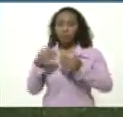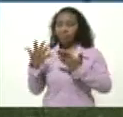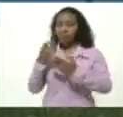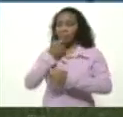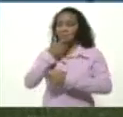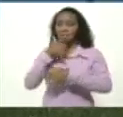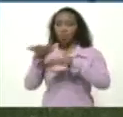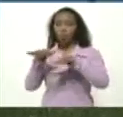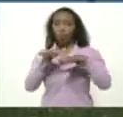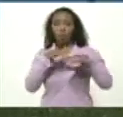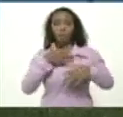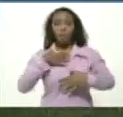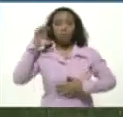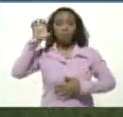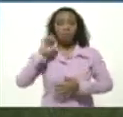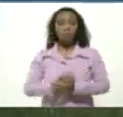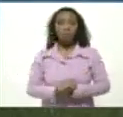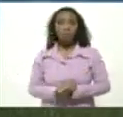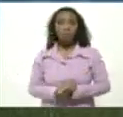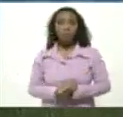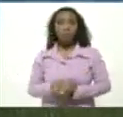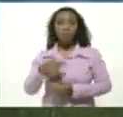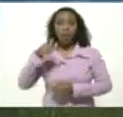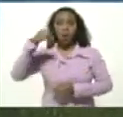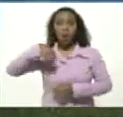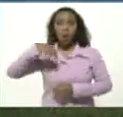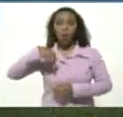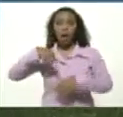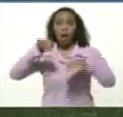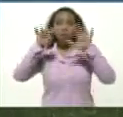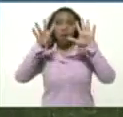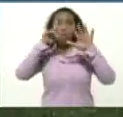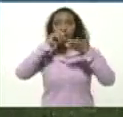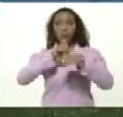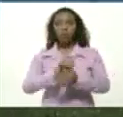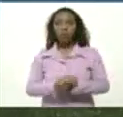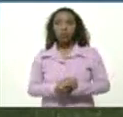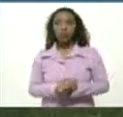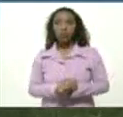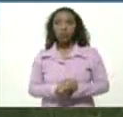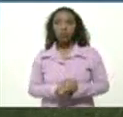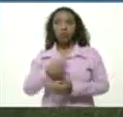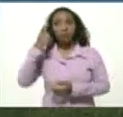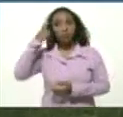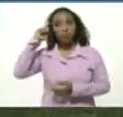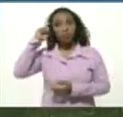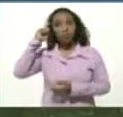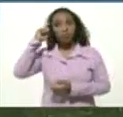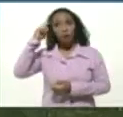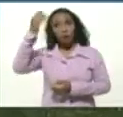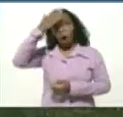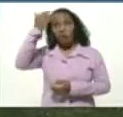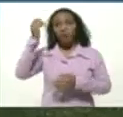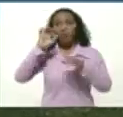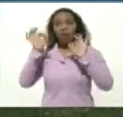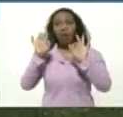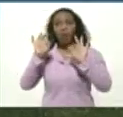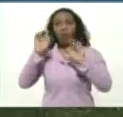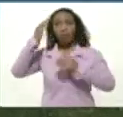qué bella es nuestra patria. Y hoy, a 9 años, recordamos a nuestro inolvidable